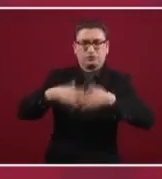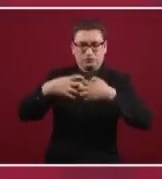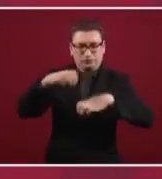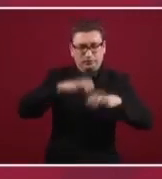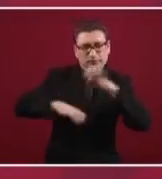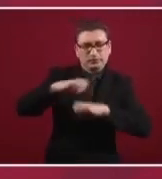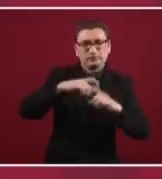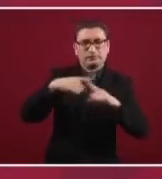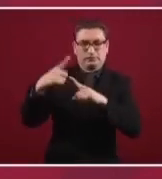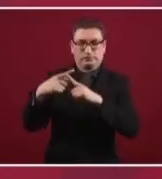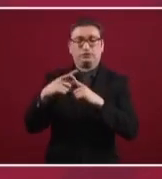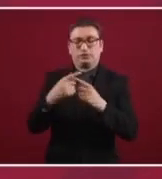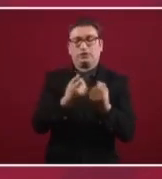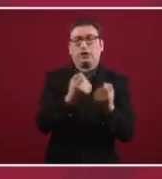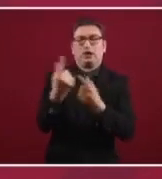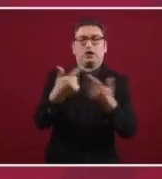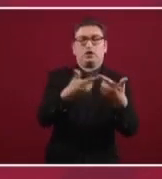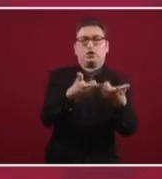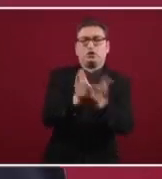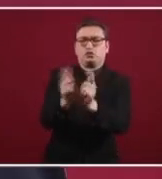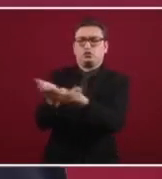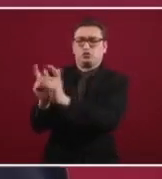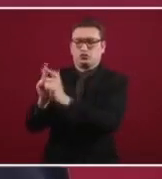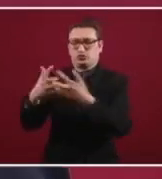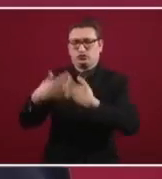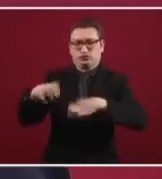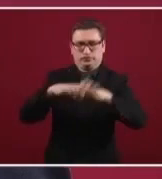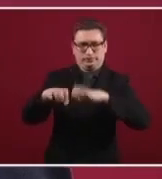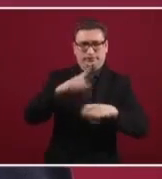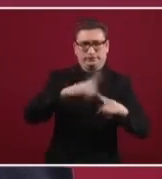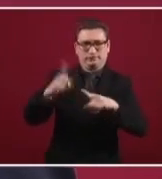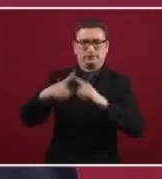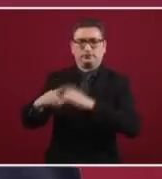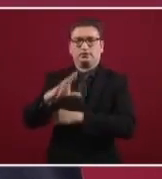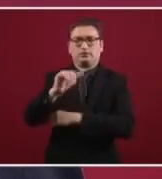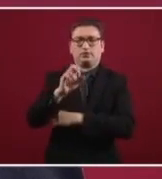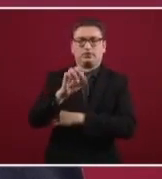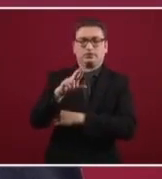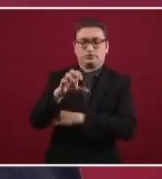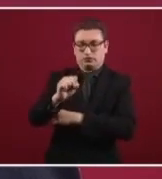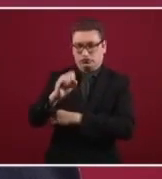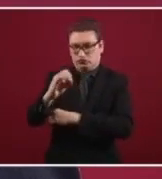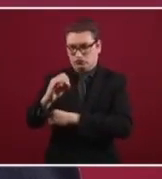y grupos empresariales como Carso